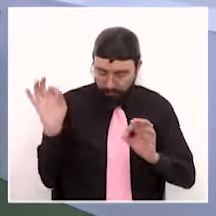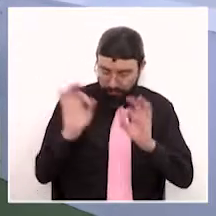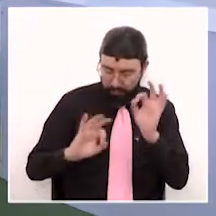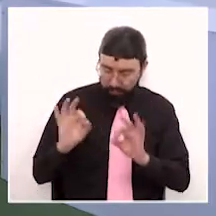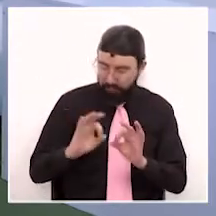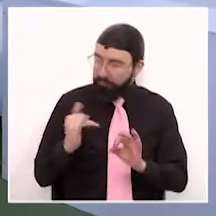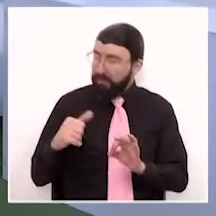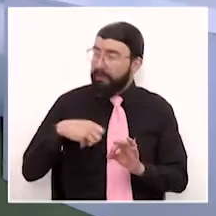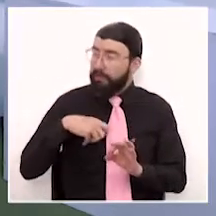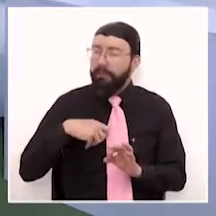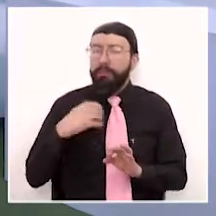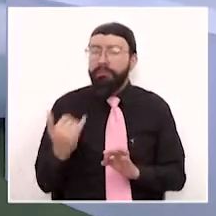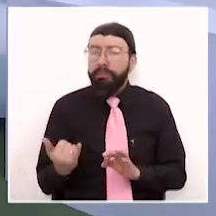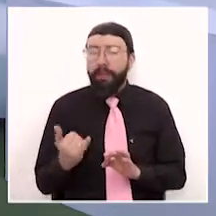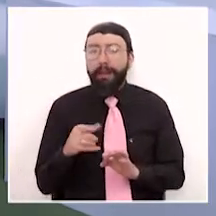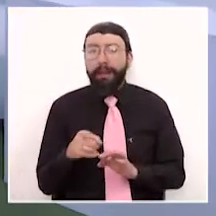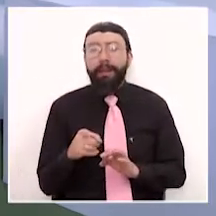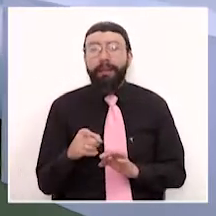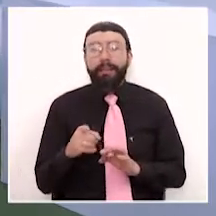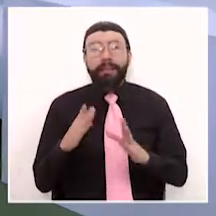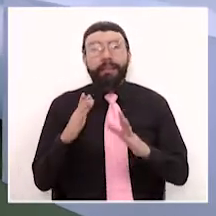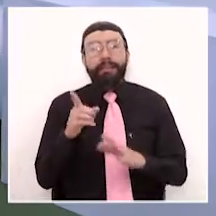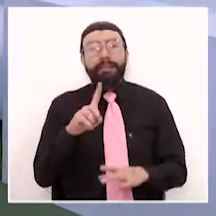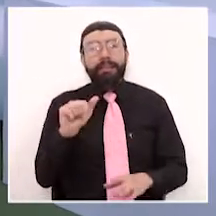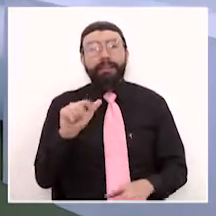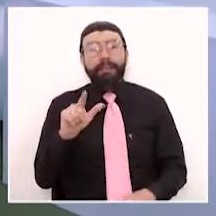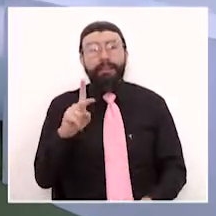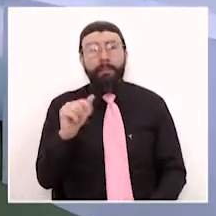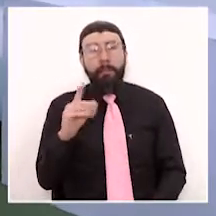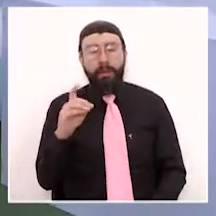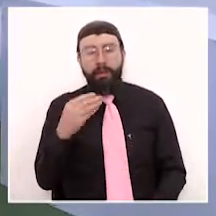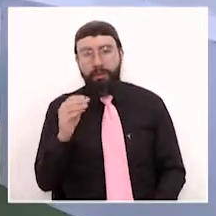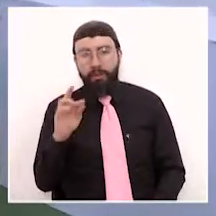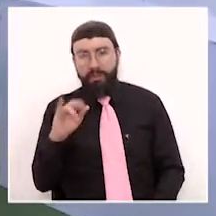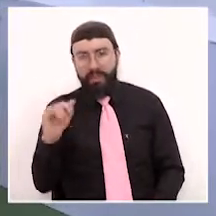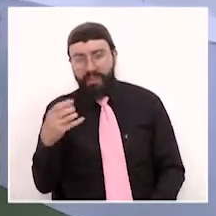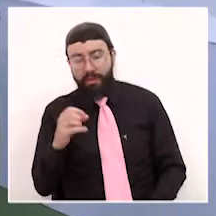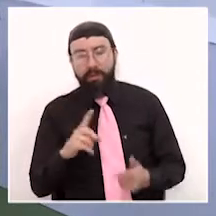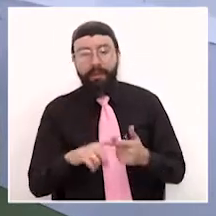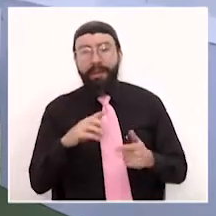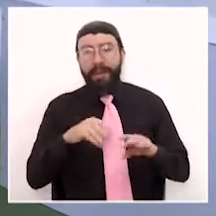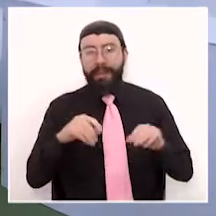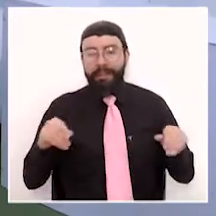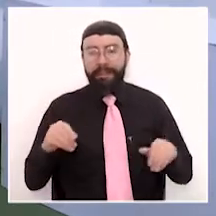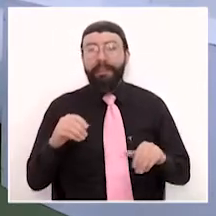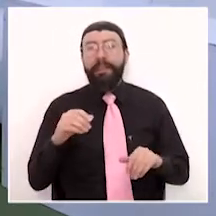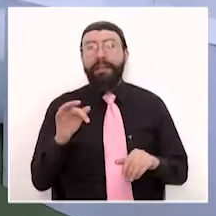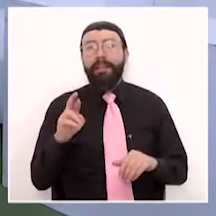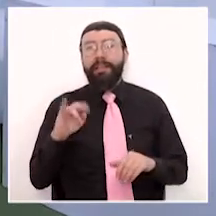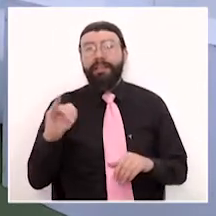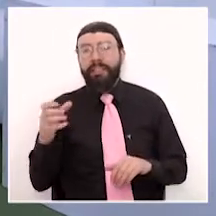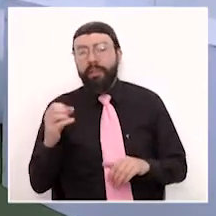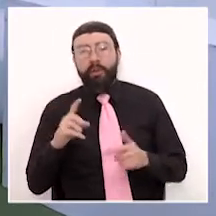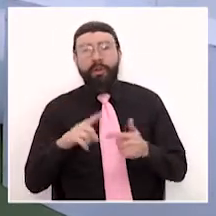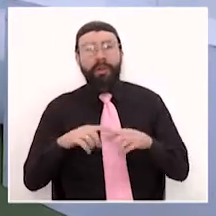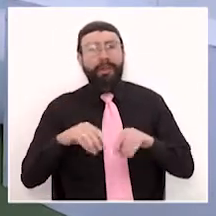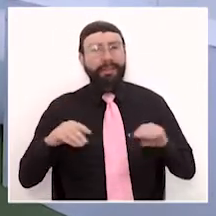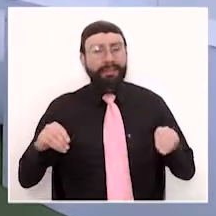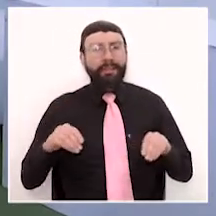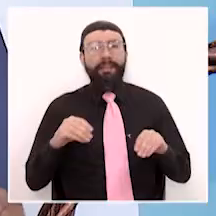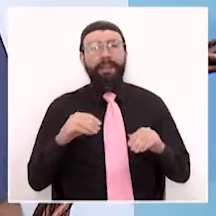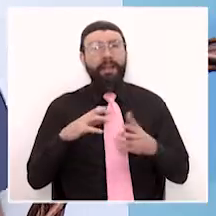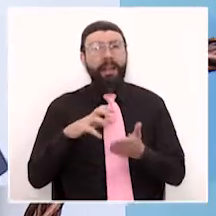trigo, tenemos harina integral, harina de trigo sarraceno, harina de arroz. Y estén muy atentos, porque después